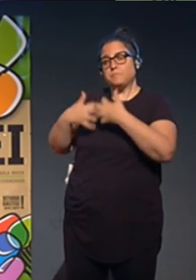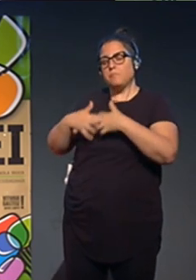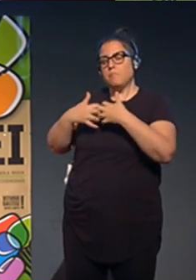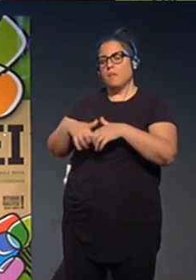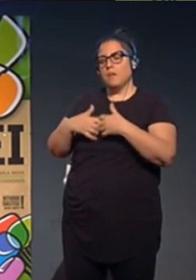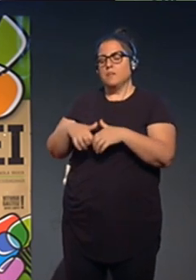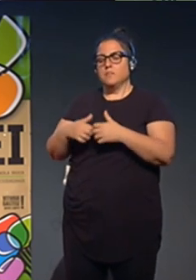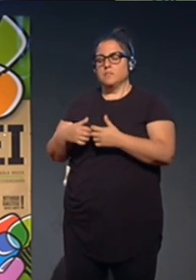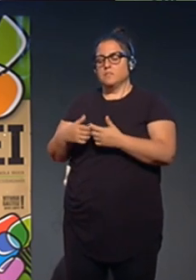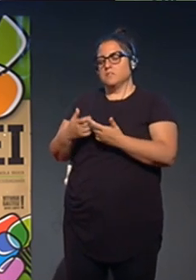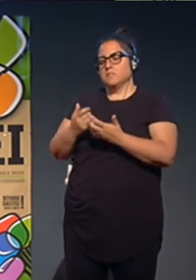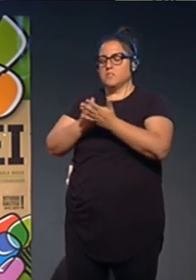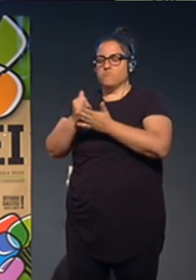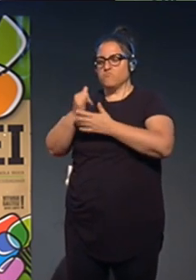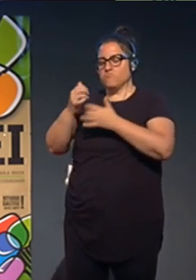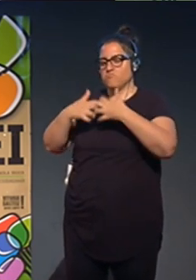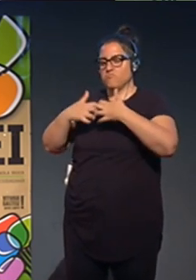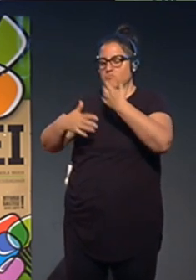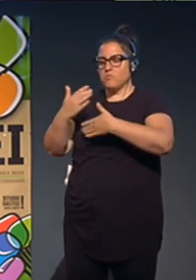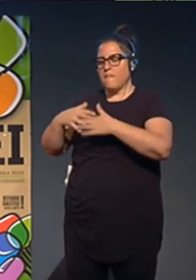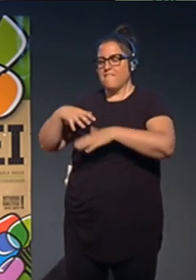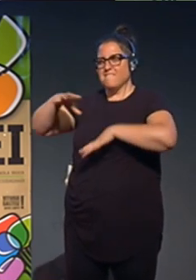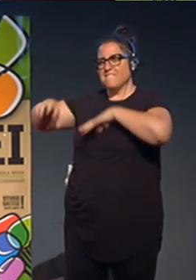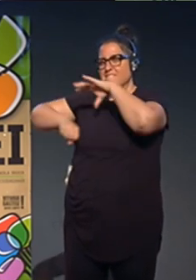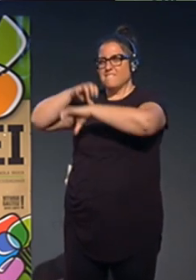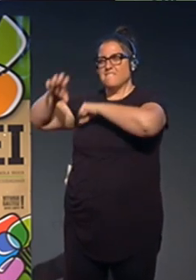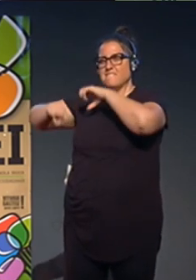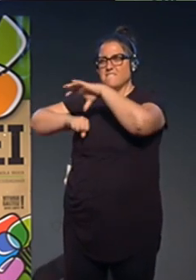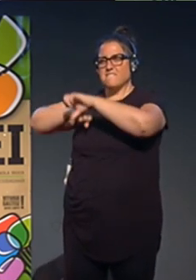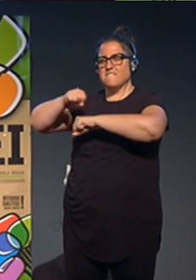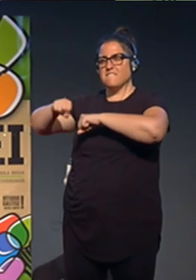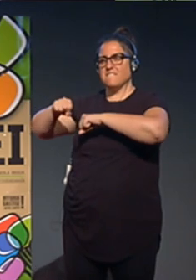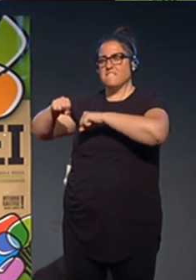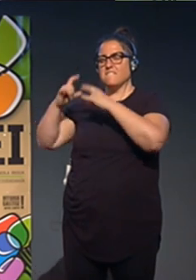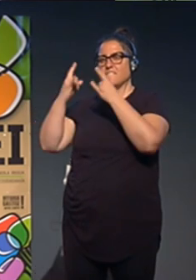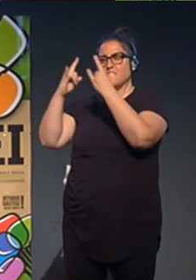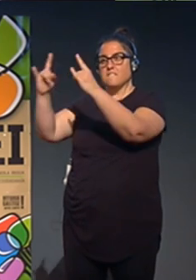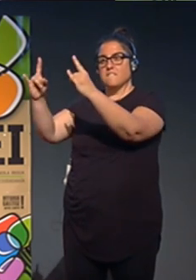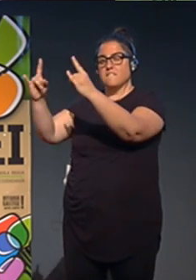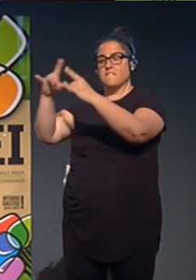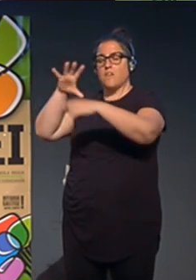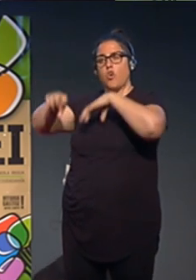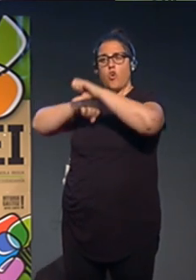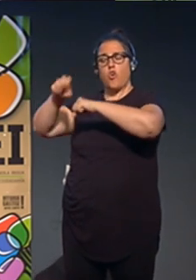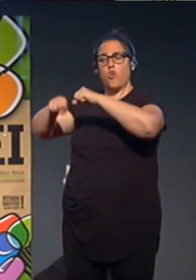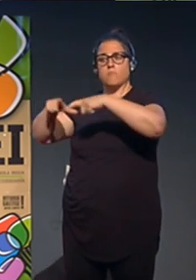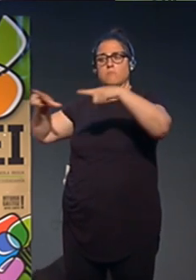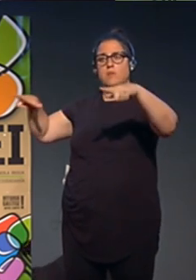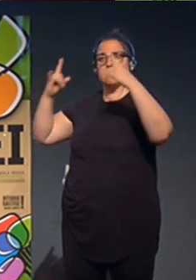financieras de la agroindustria están comprando miles de hectáreas de foresta amazónica se